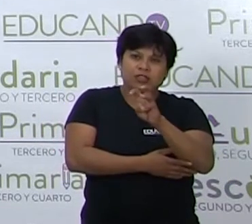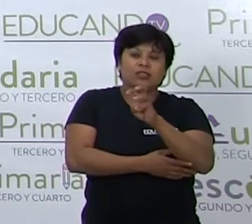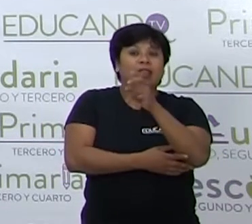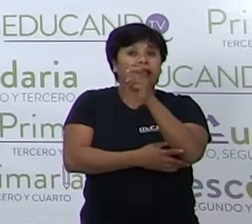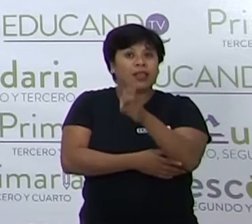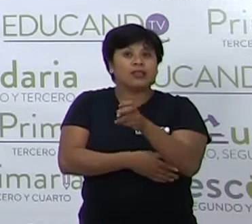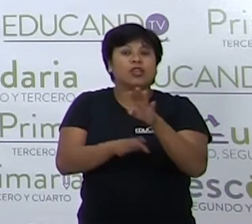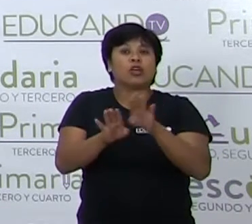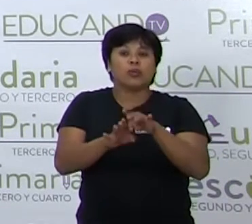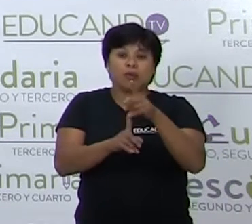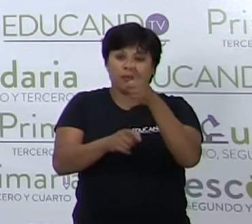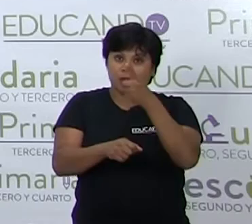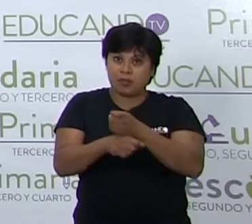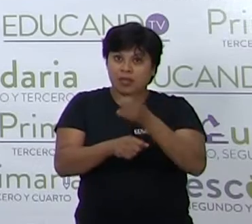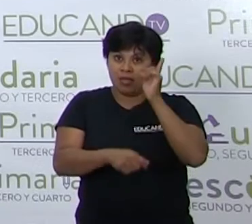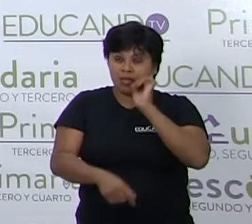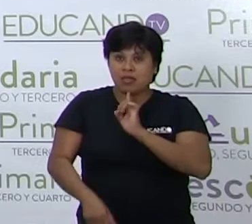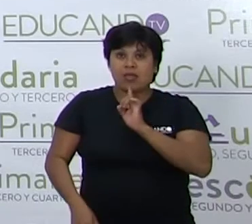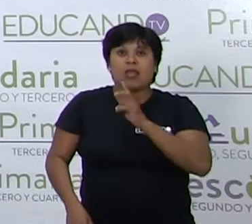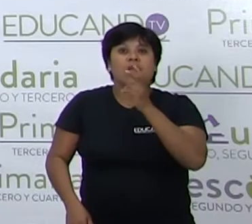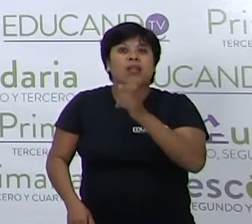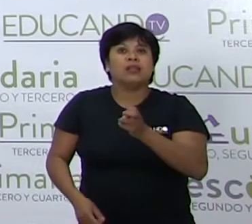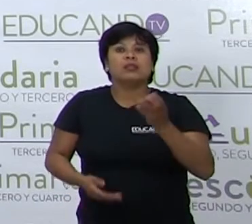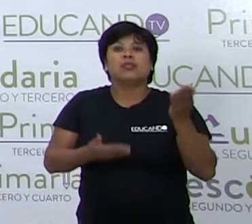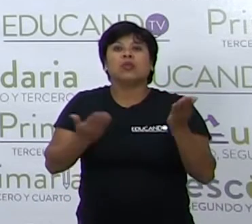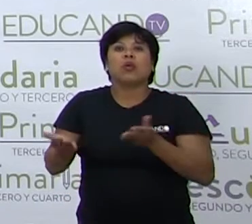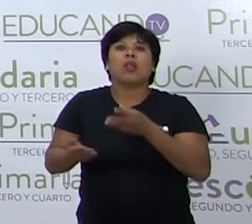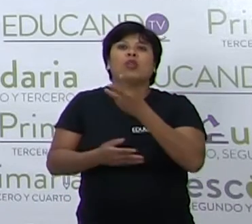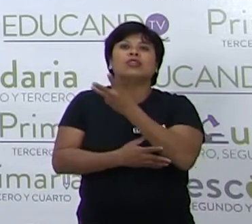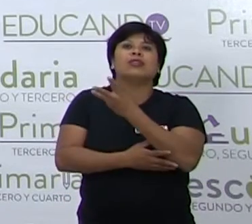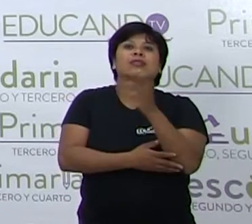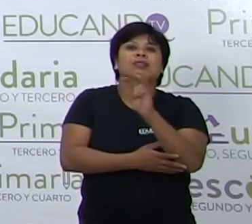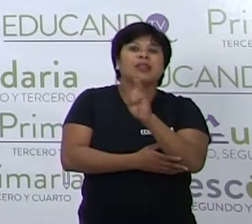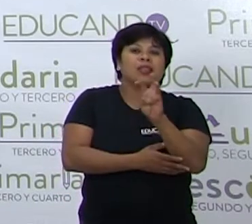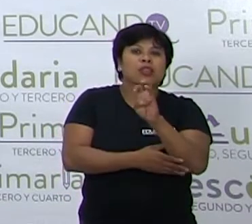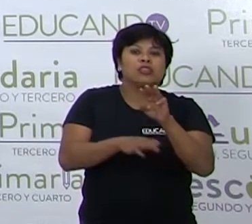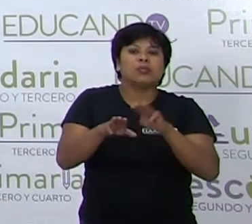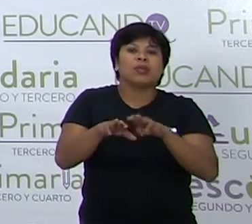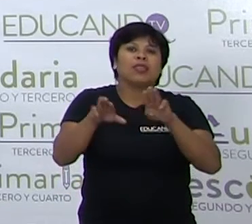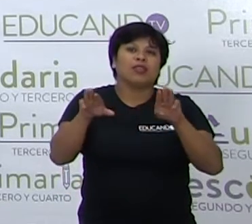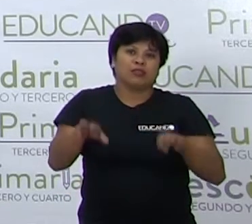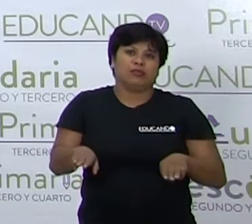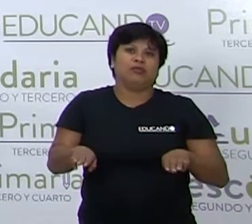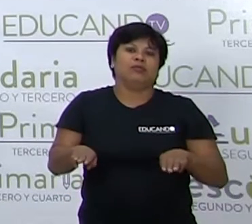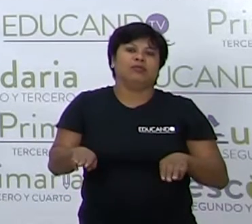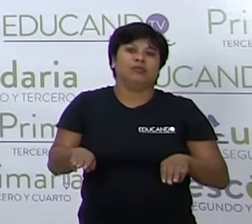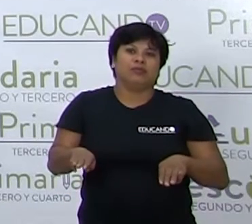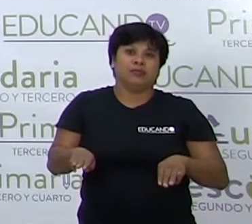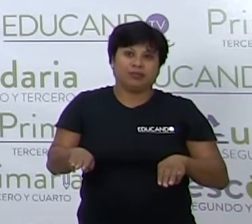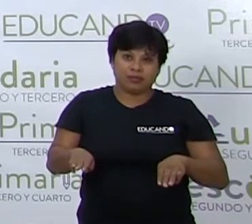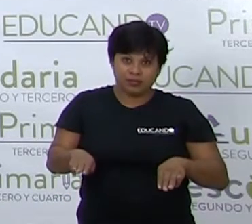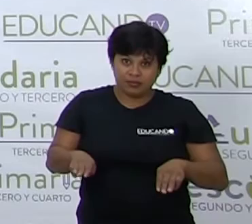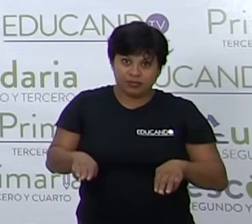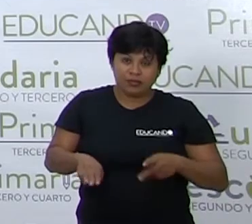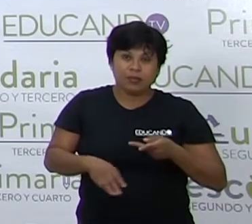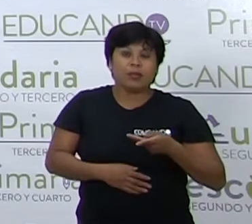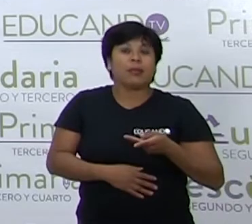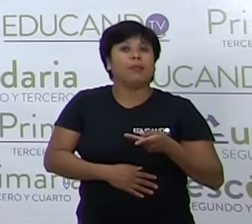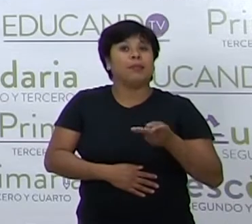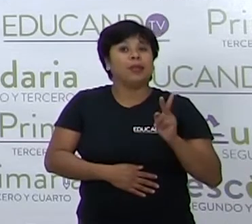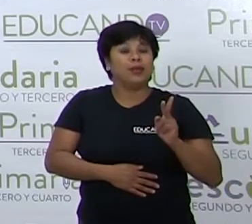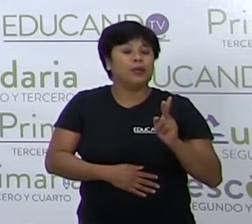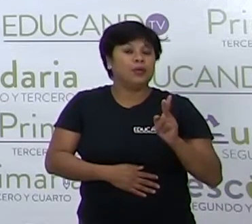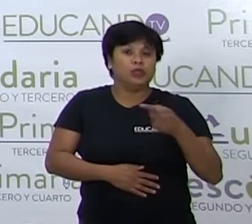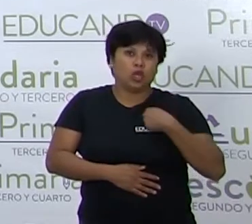que la primera niña llegó a los 300 metros. Pero no